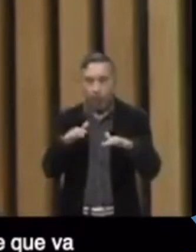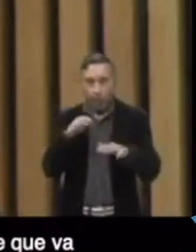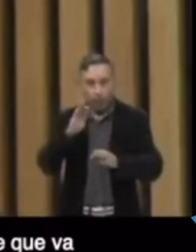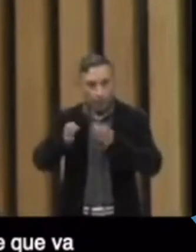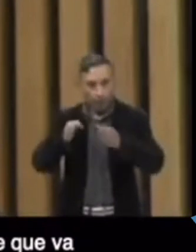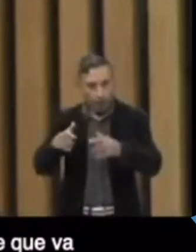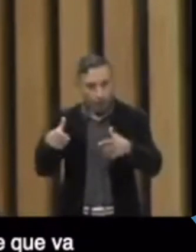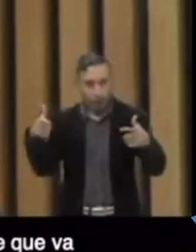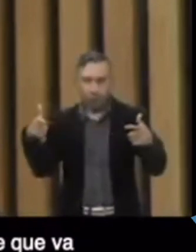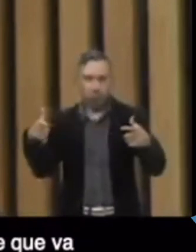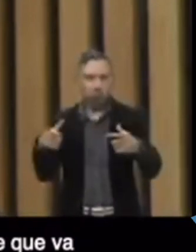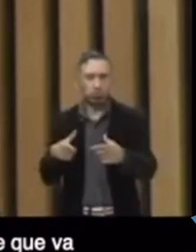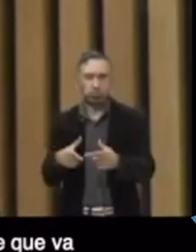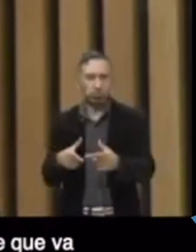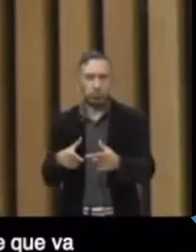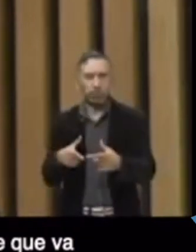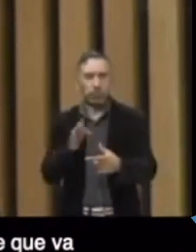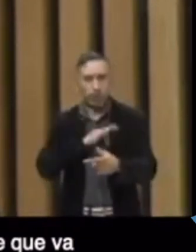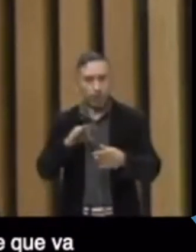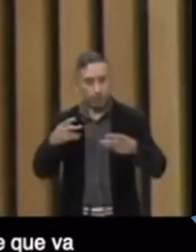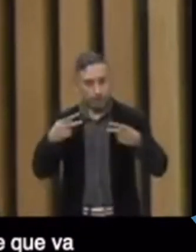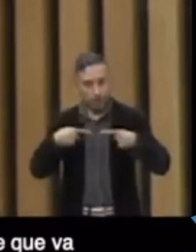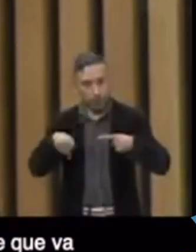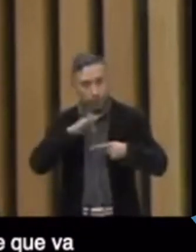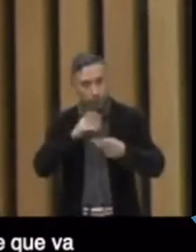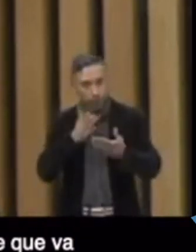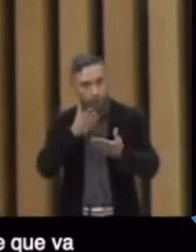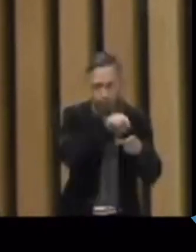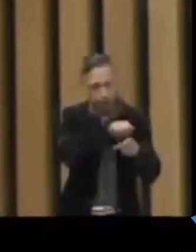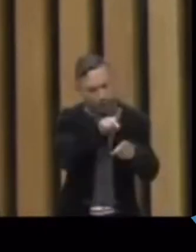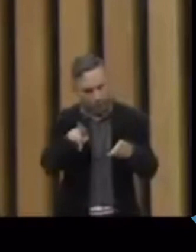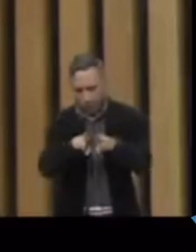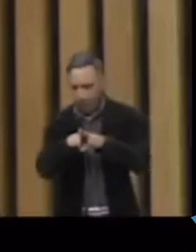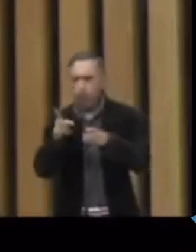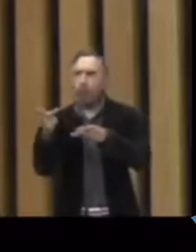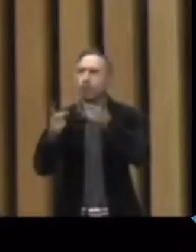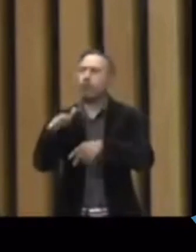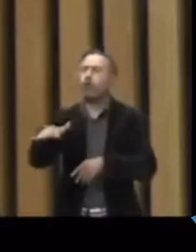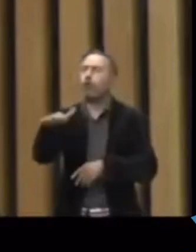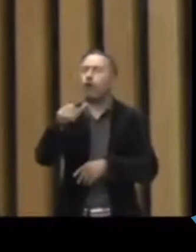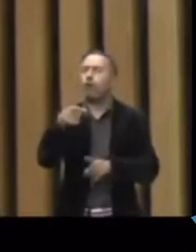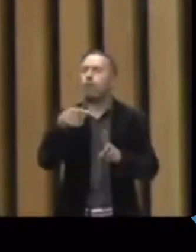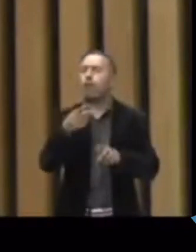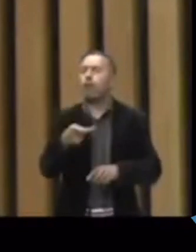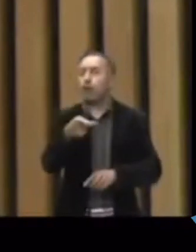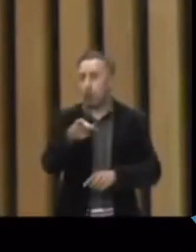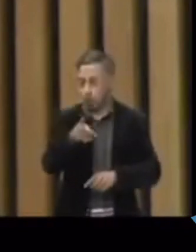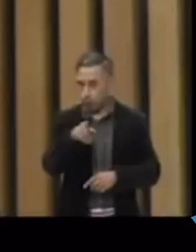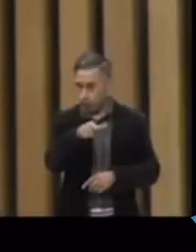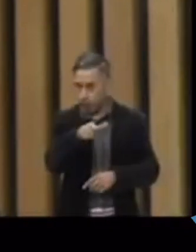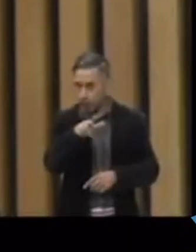ser difícil el acceso de los ciudadanos para votar en esas casillas están planeando ustedes dedicarles